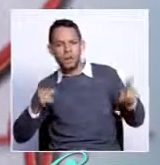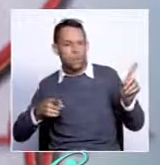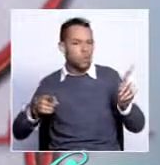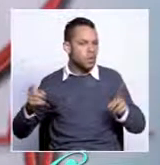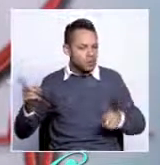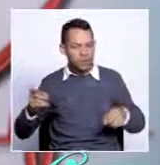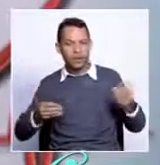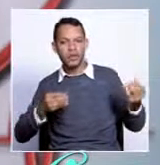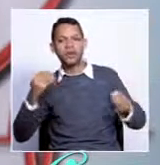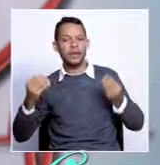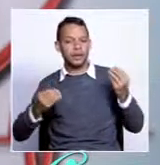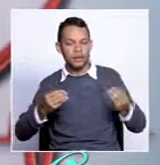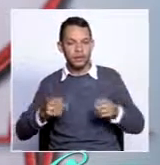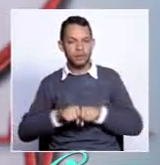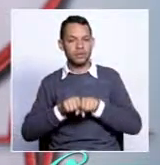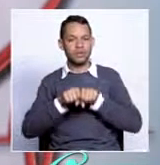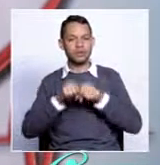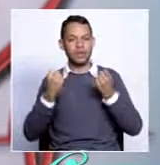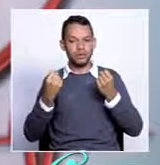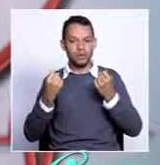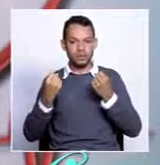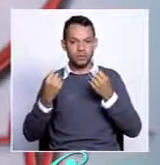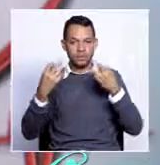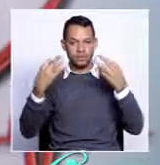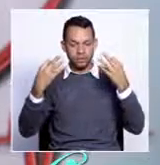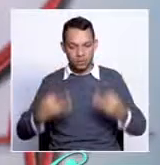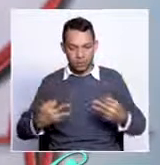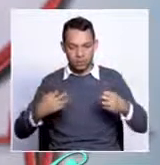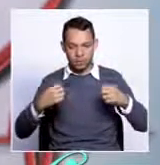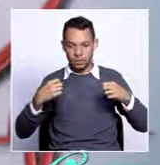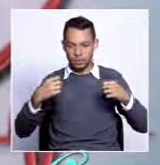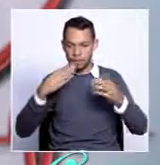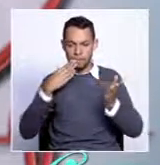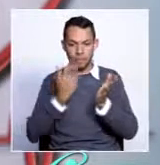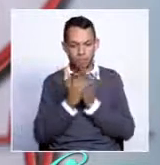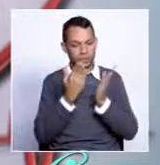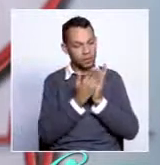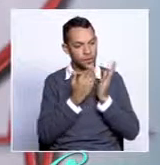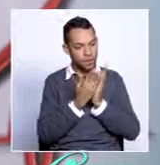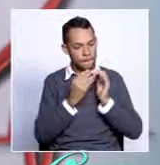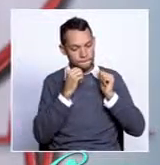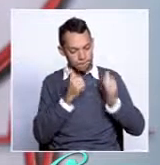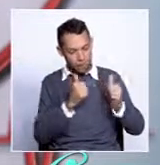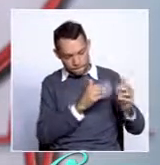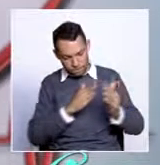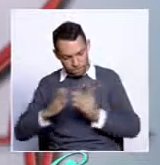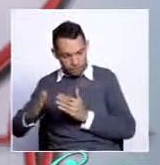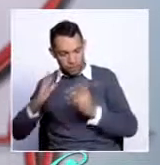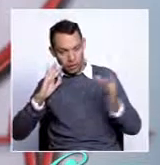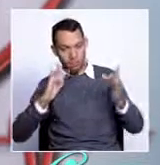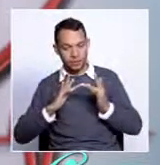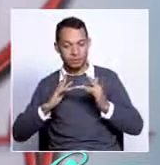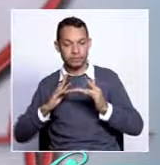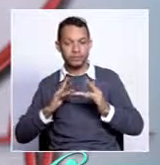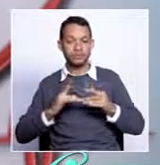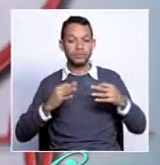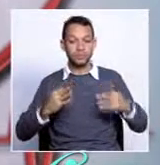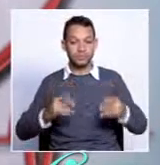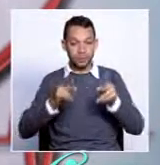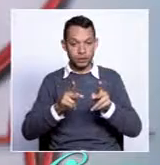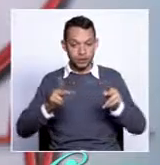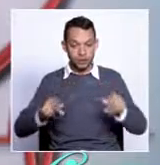haciendo más daño para el cual estudiamos que era para hacer el tiempo esto es muy triste yo